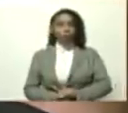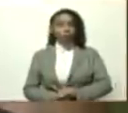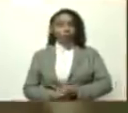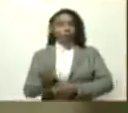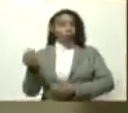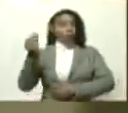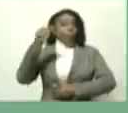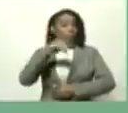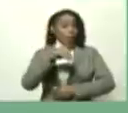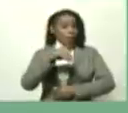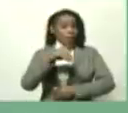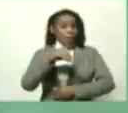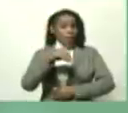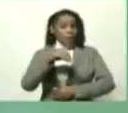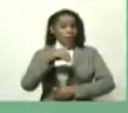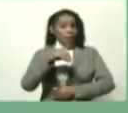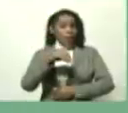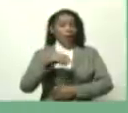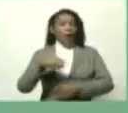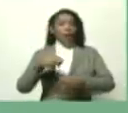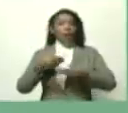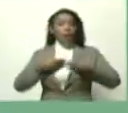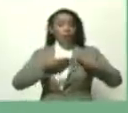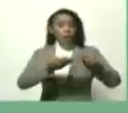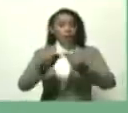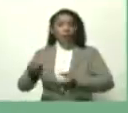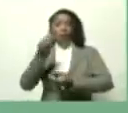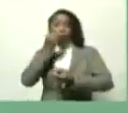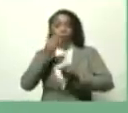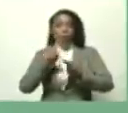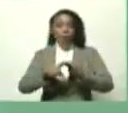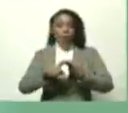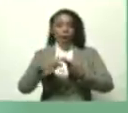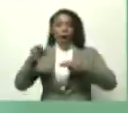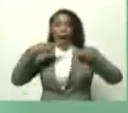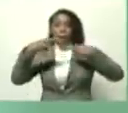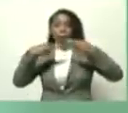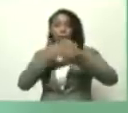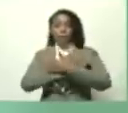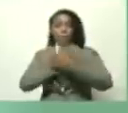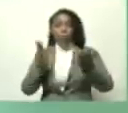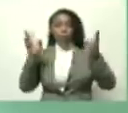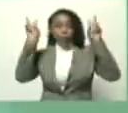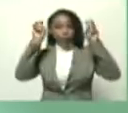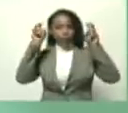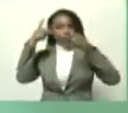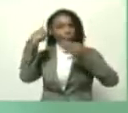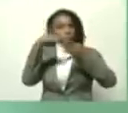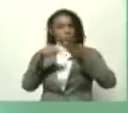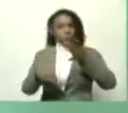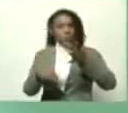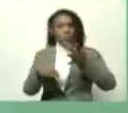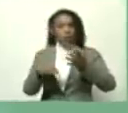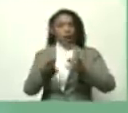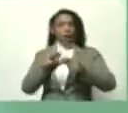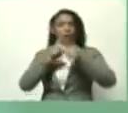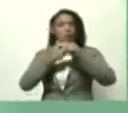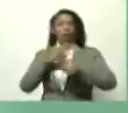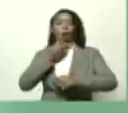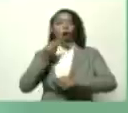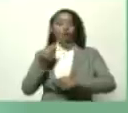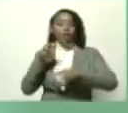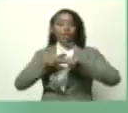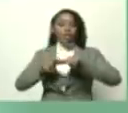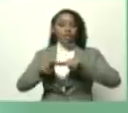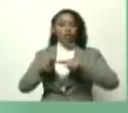además, a través de distribución de comida, de almuerzo solidario, comillas, reclutaban jóvenes, reclutaban